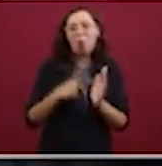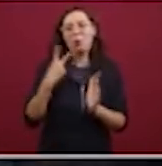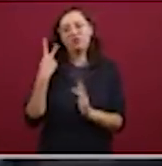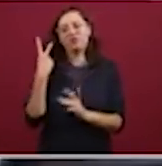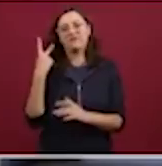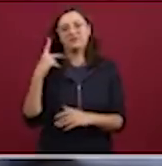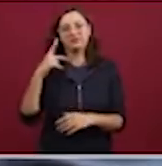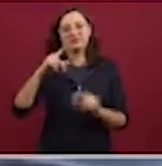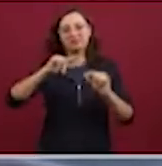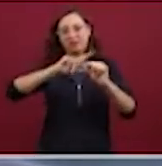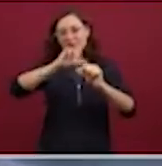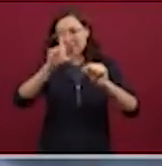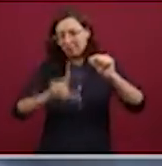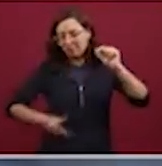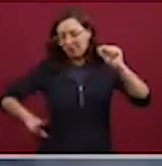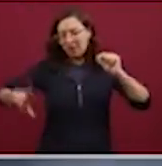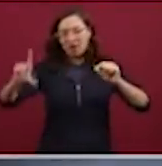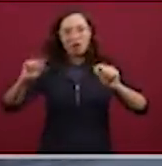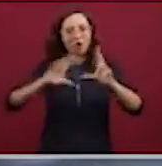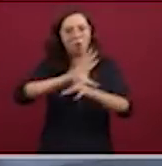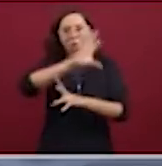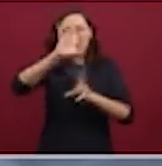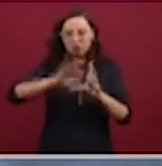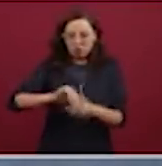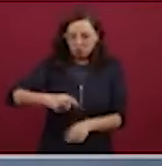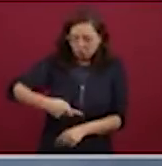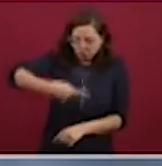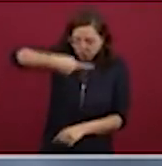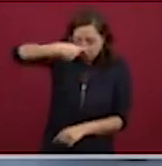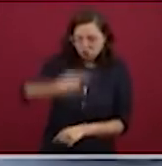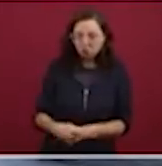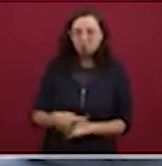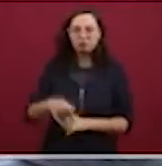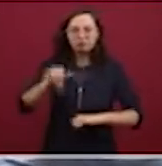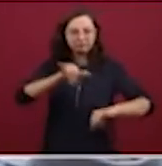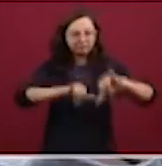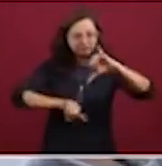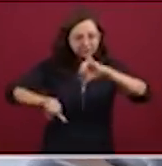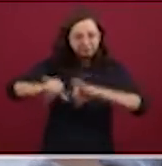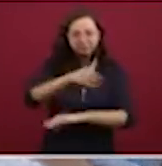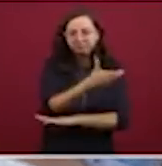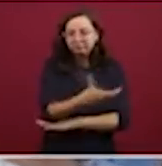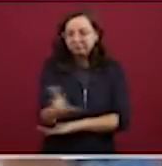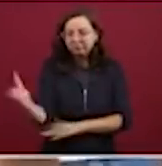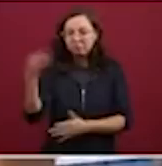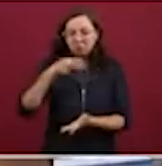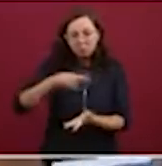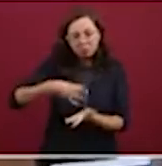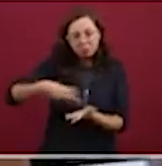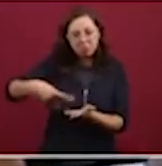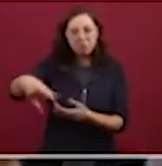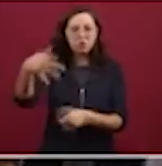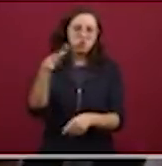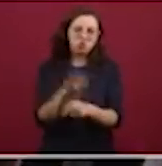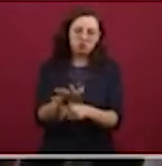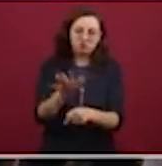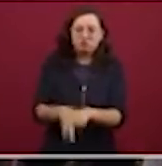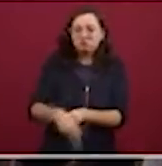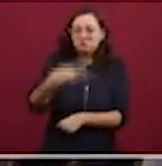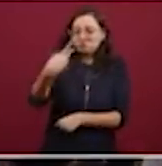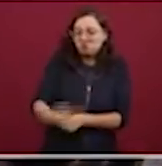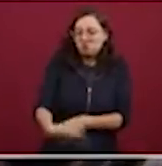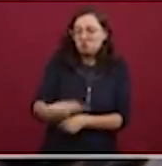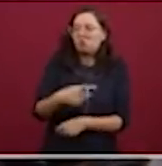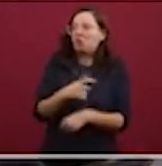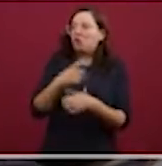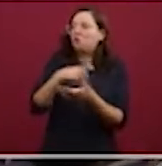fueron desarmados en michoacán sostuvo que los elementos mantuvieron una actitud responsable digna y valiente negó que esté actuar les resta